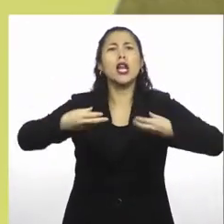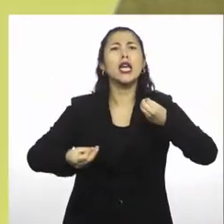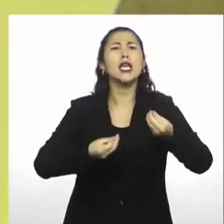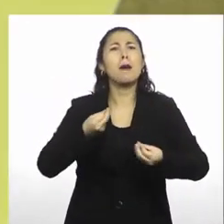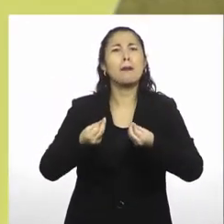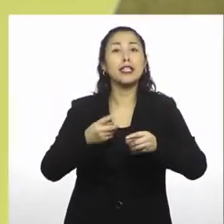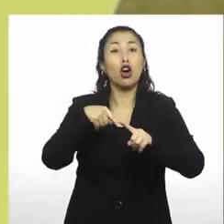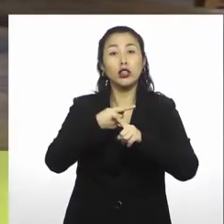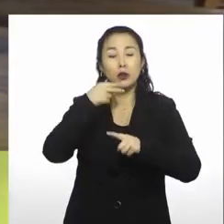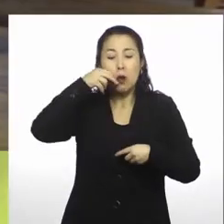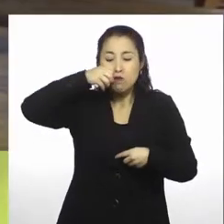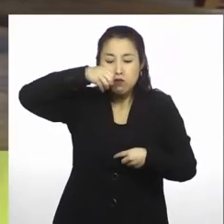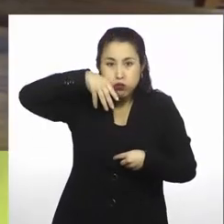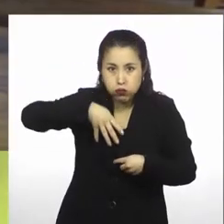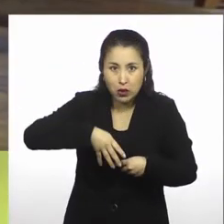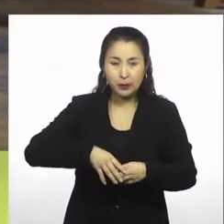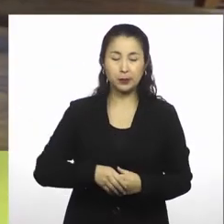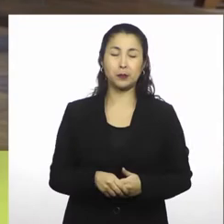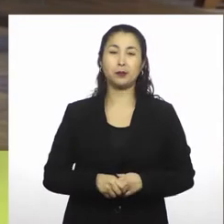soplar.